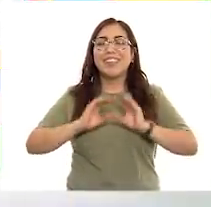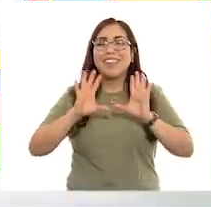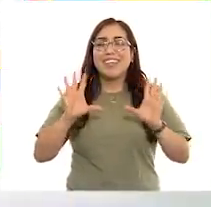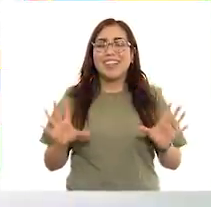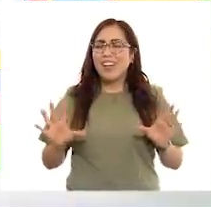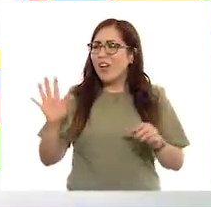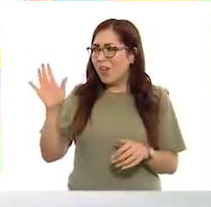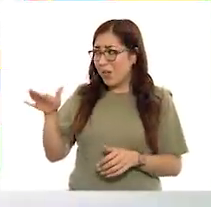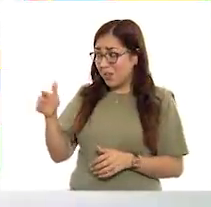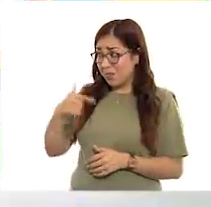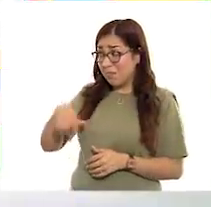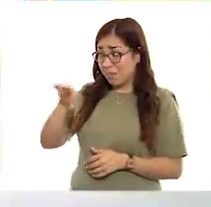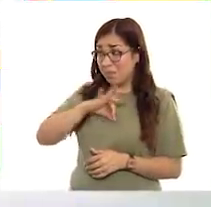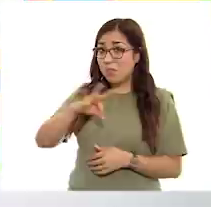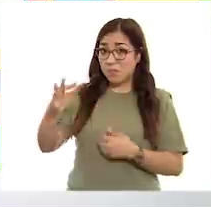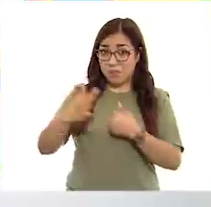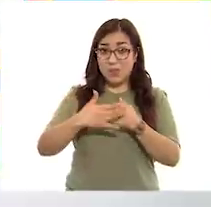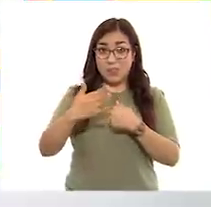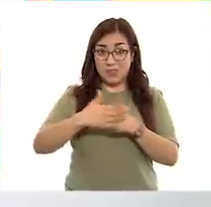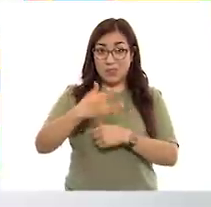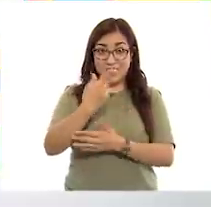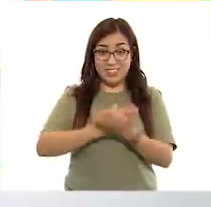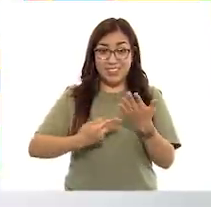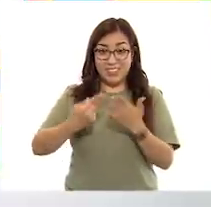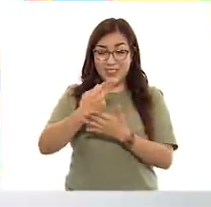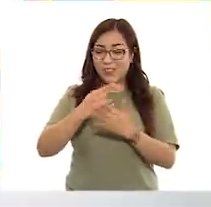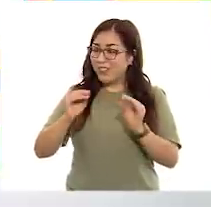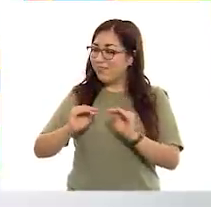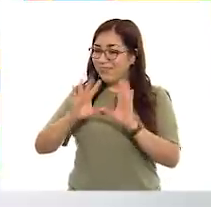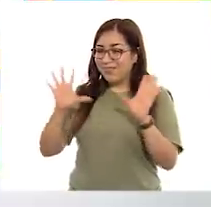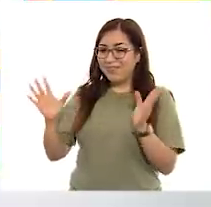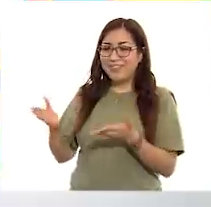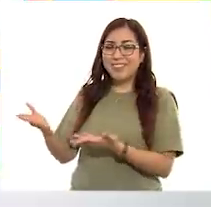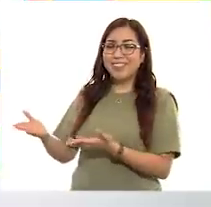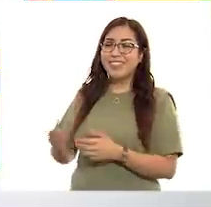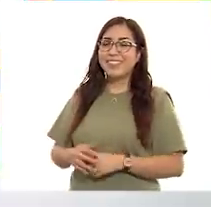¿puedo dibujar yo el siguiente movimiento? ¡Claro que sí!